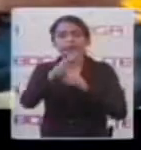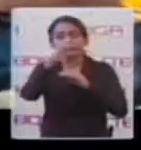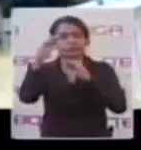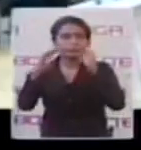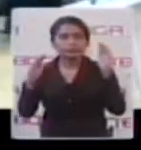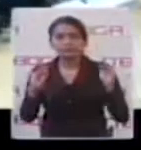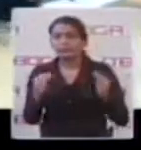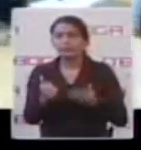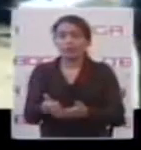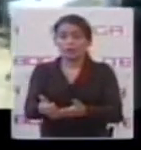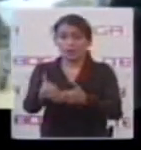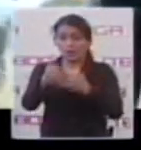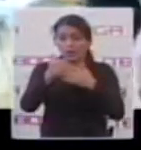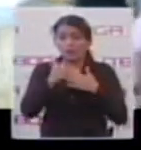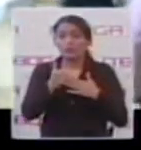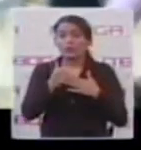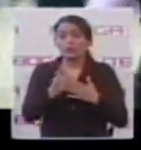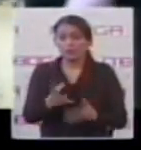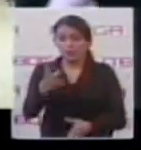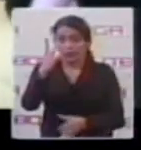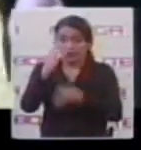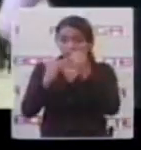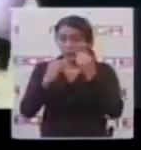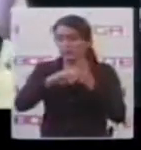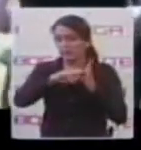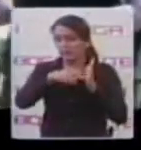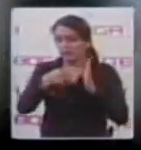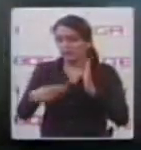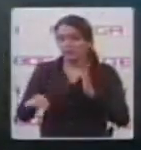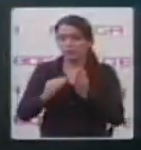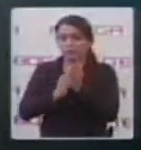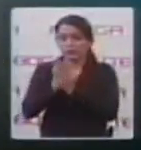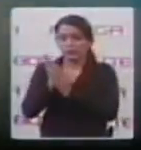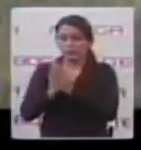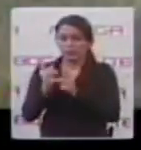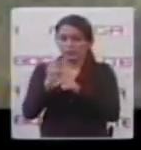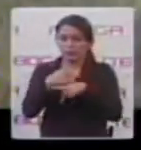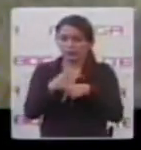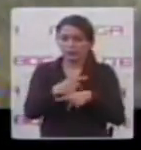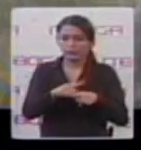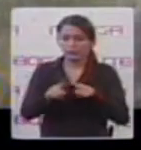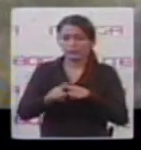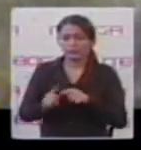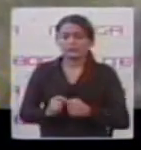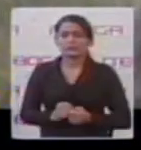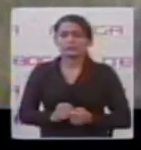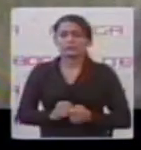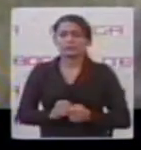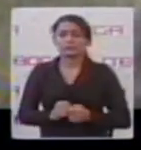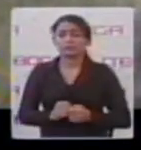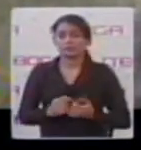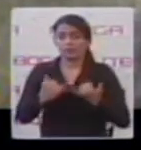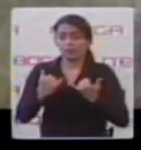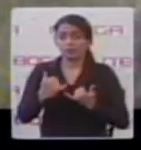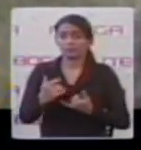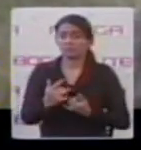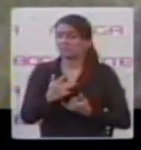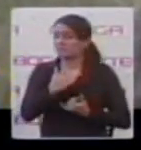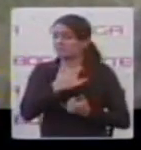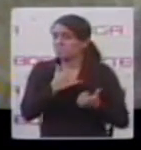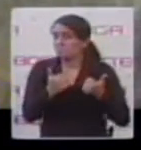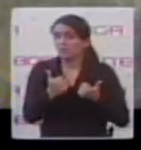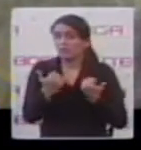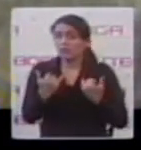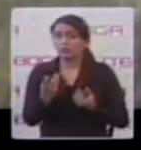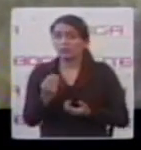la experiencia de los clientes con toda la gama de servicios y productos. Estamos muy complacidos de la inversión que estamos